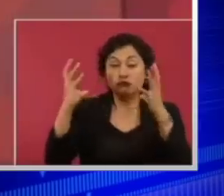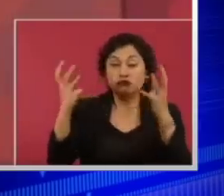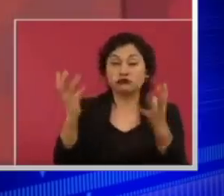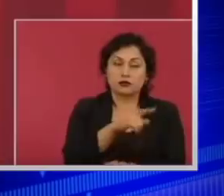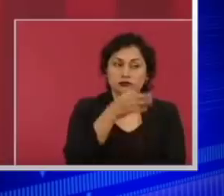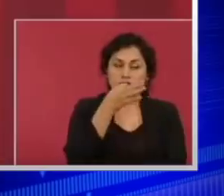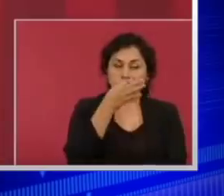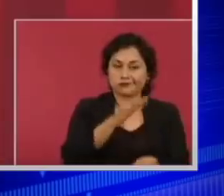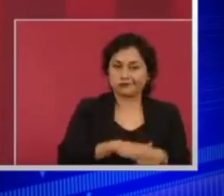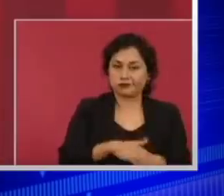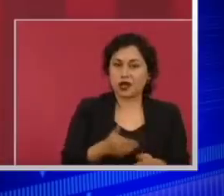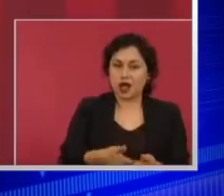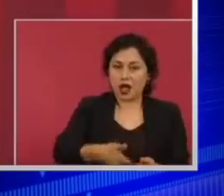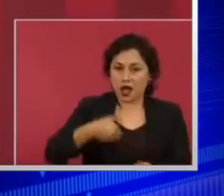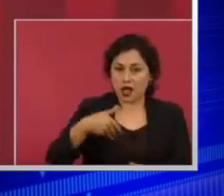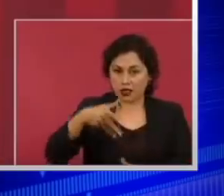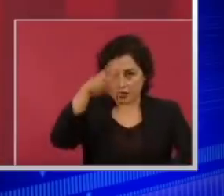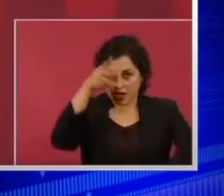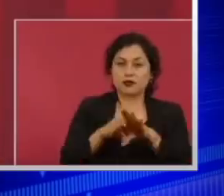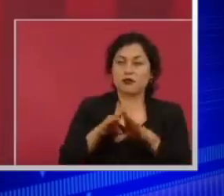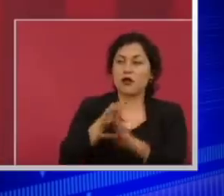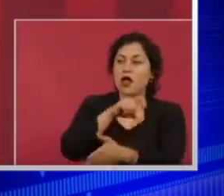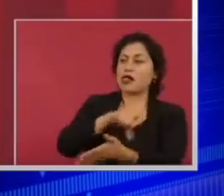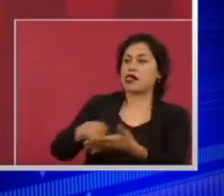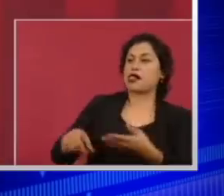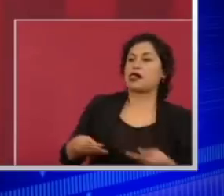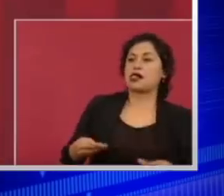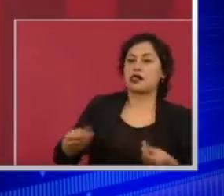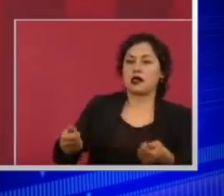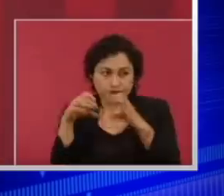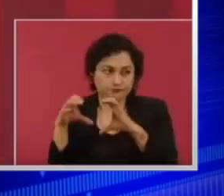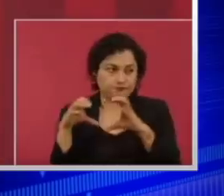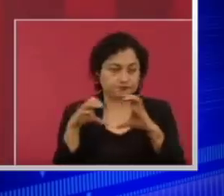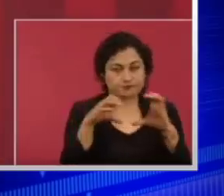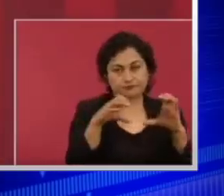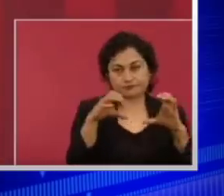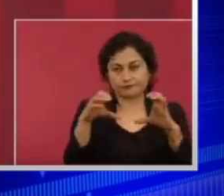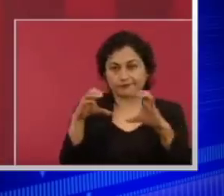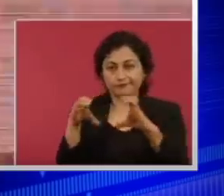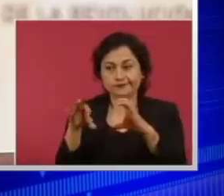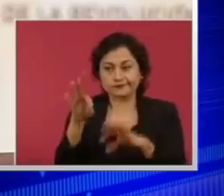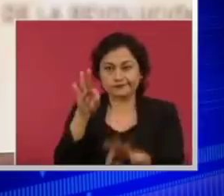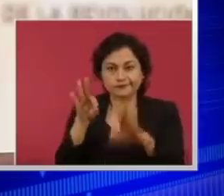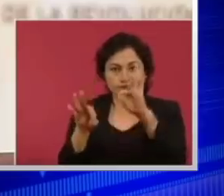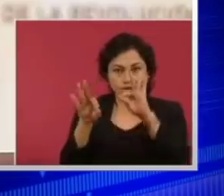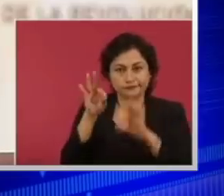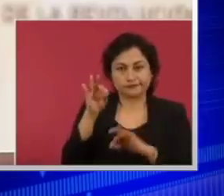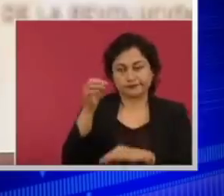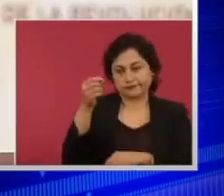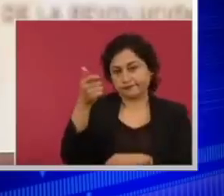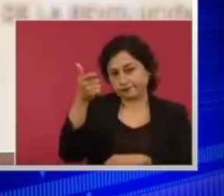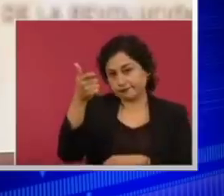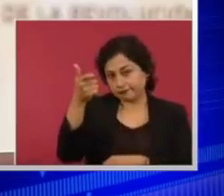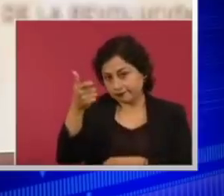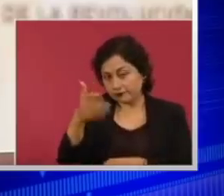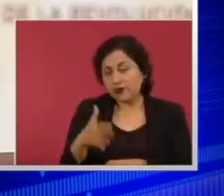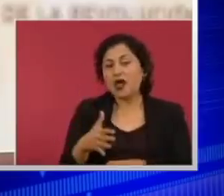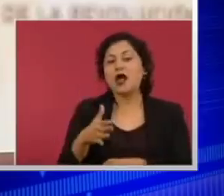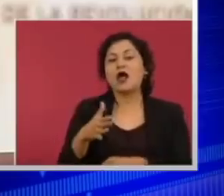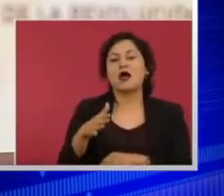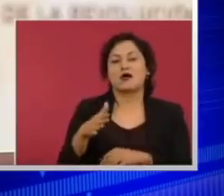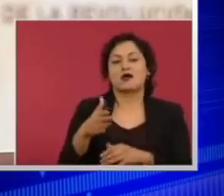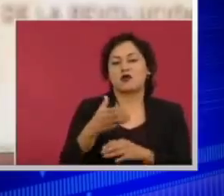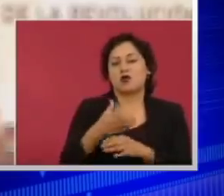gente no compre caso que pueda tener la posibilidad de comprarlo lo básico